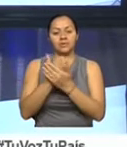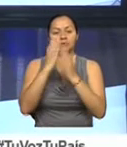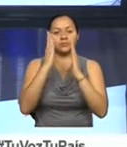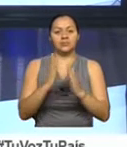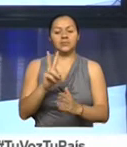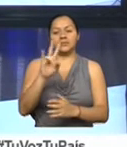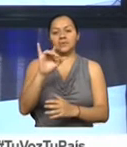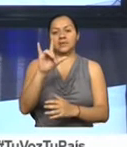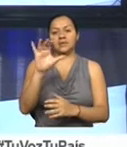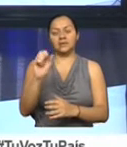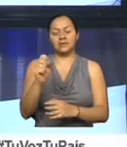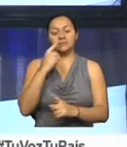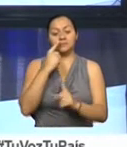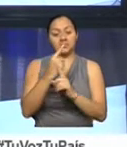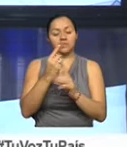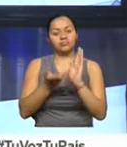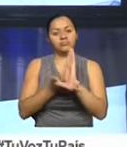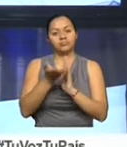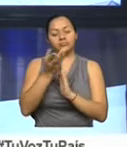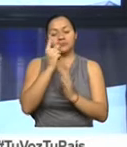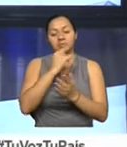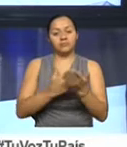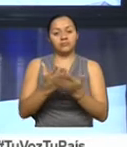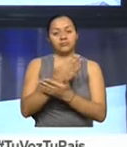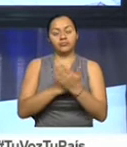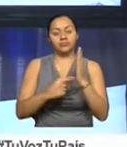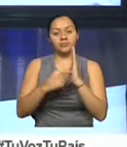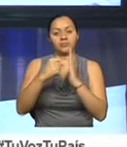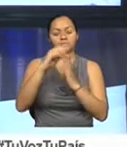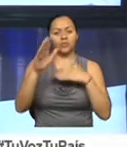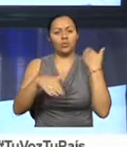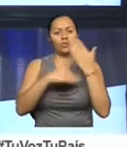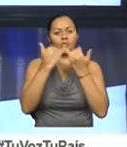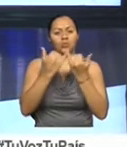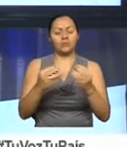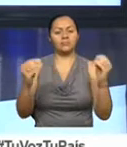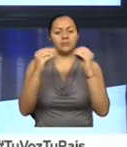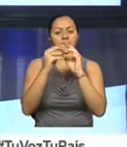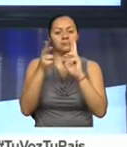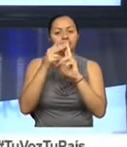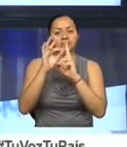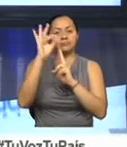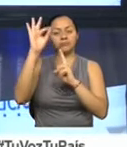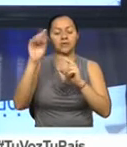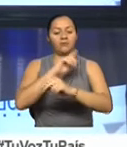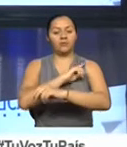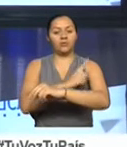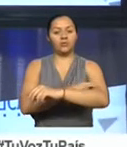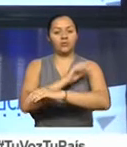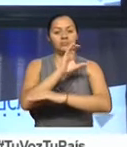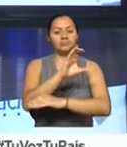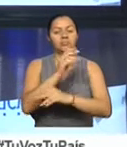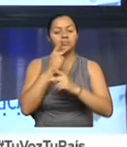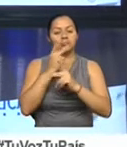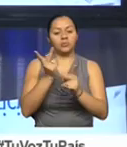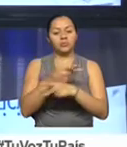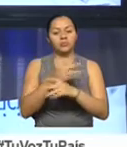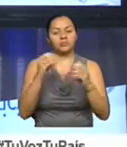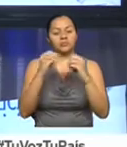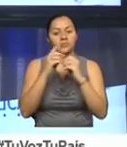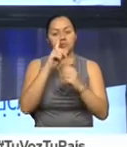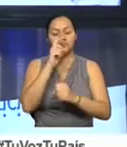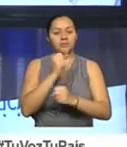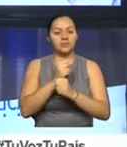Villacrés, quien destaca que el incremento de las recaudaciones tributarias son un indicador del fortalecimiento del sector productivo y del